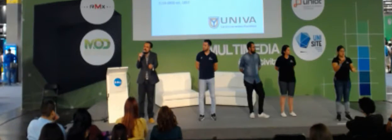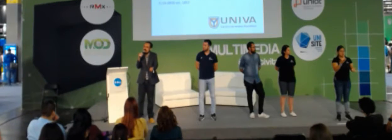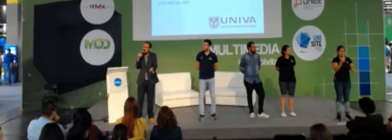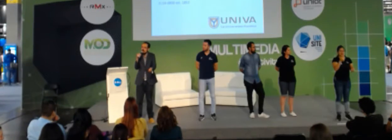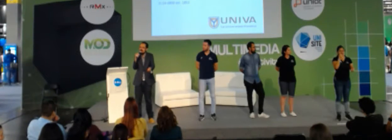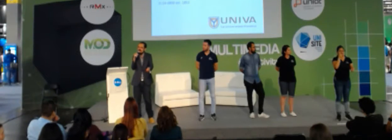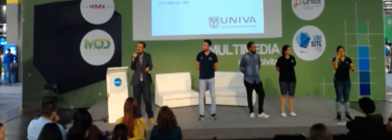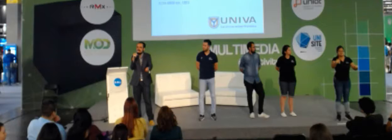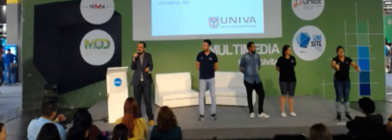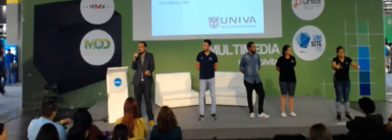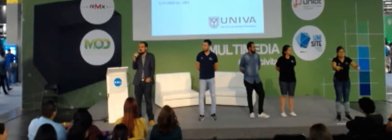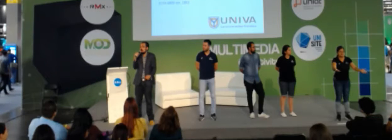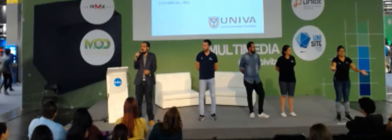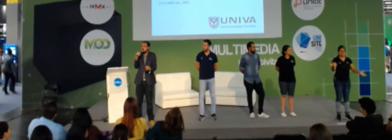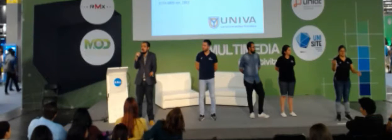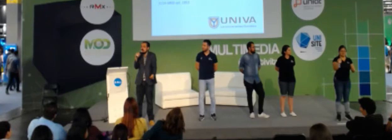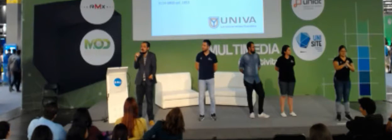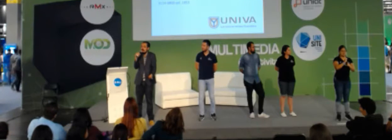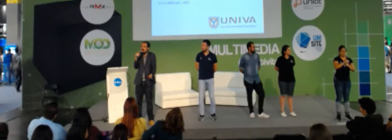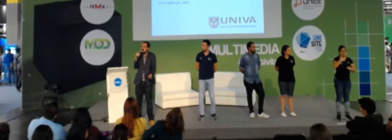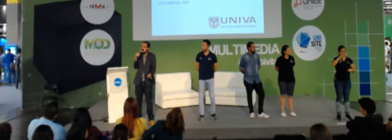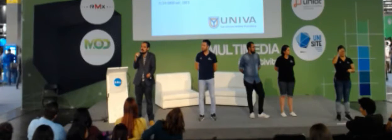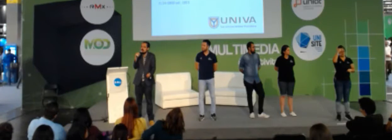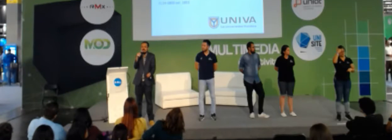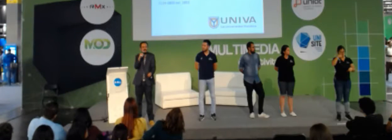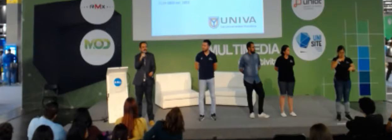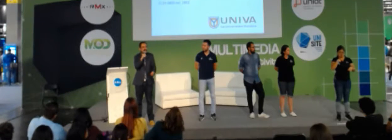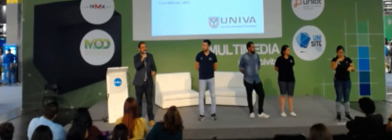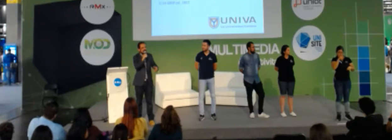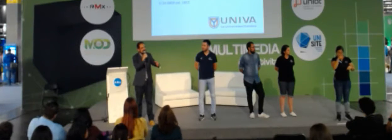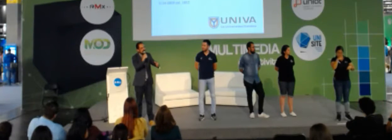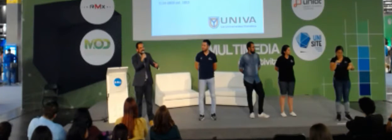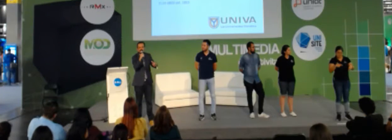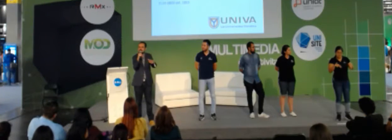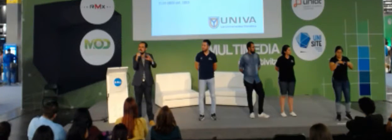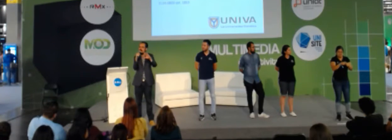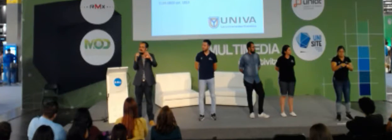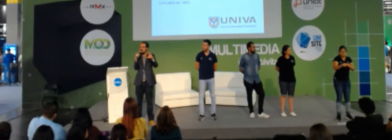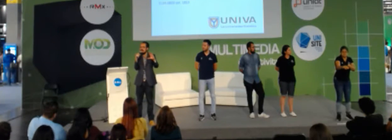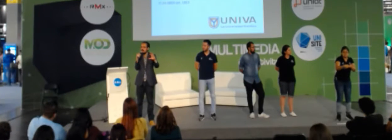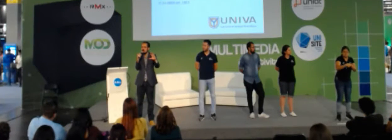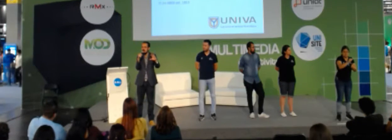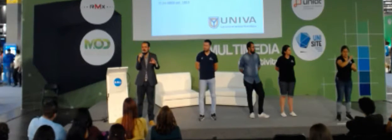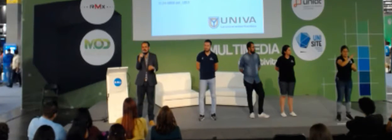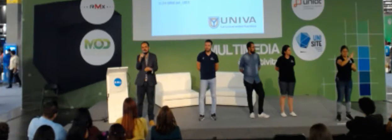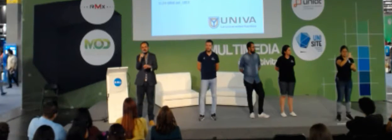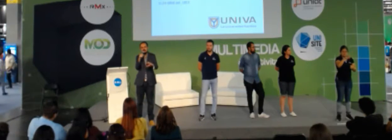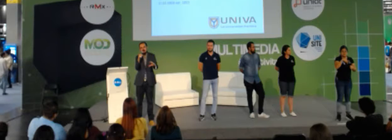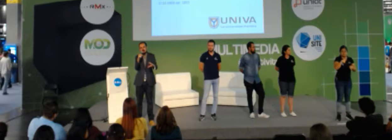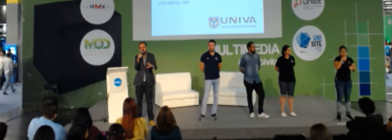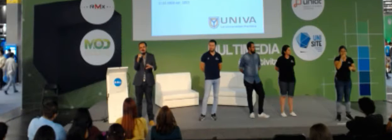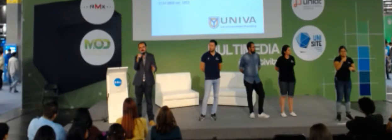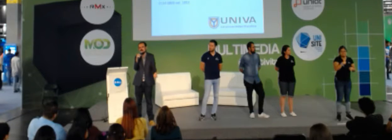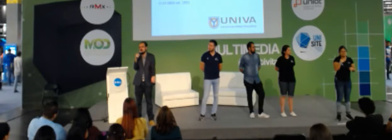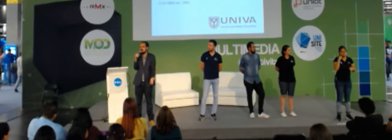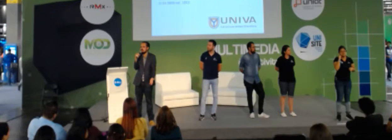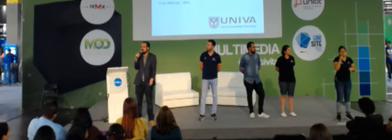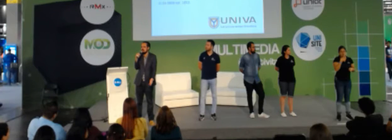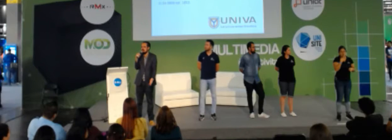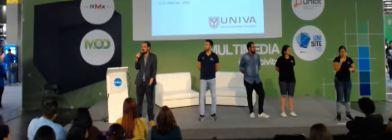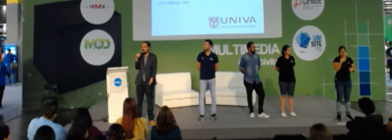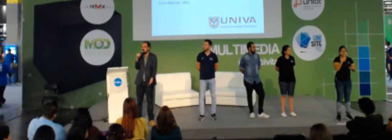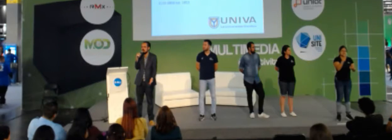en los camiones. Yo recuerdo que me subía con mi papá a los camiones a dar las tarjetitas con el abecedario y decir, soy sordo, dame